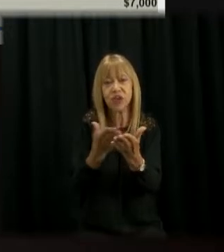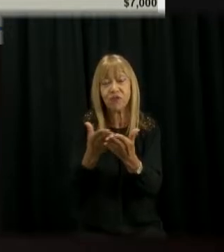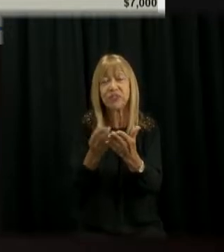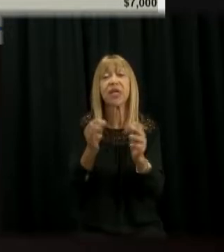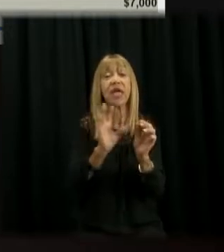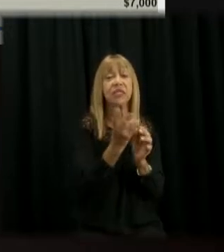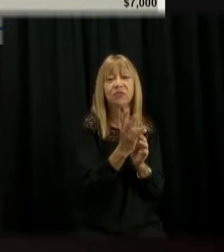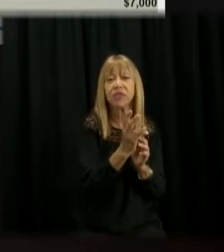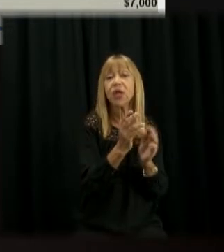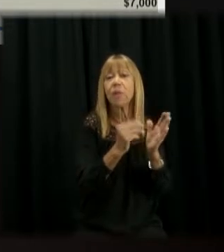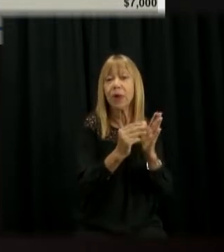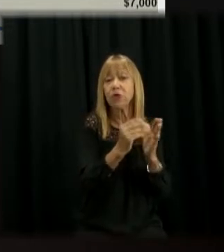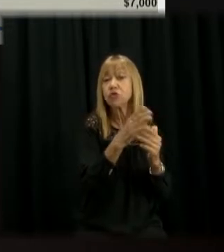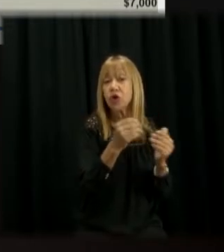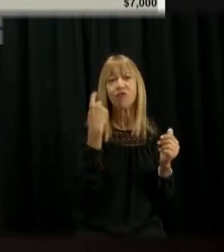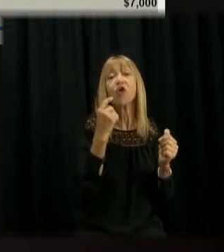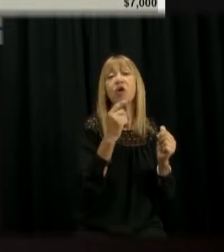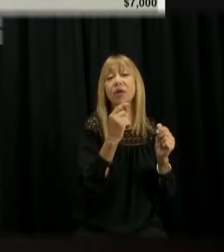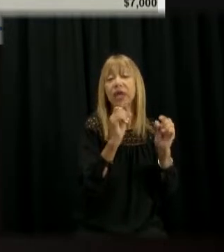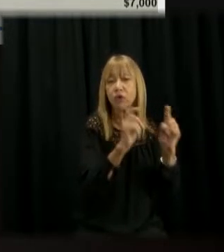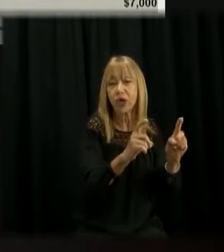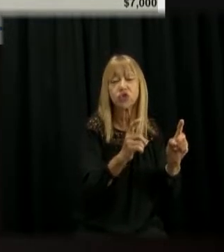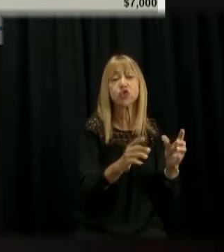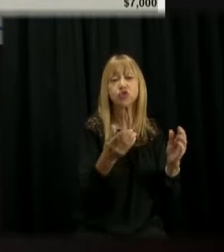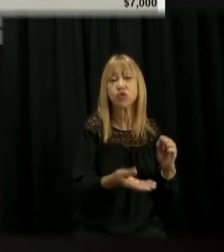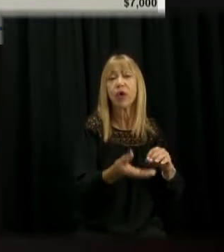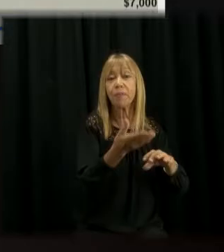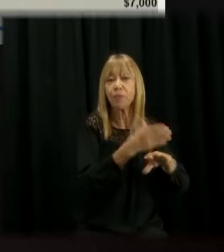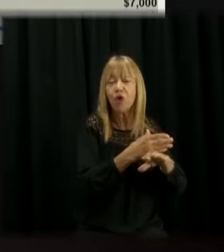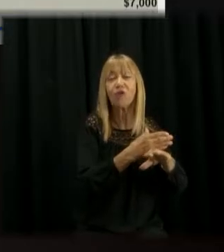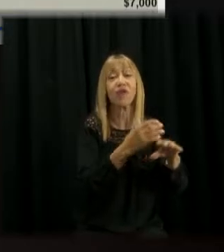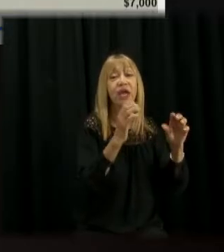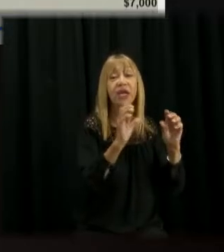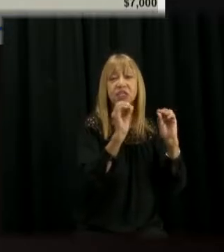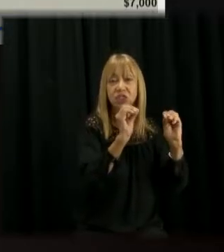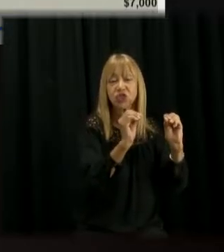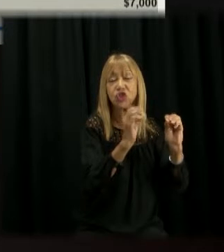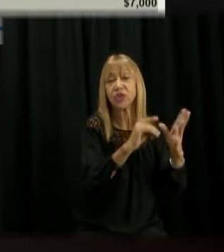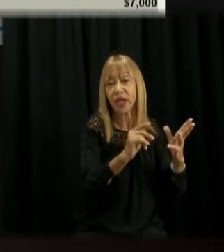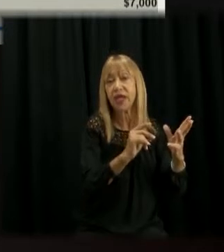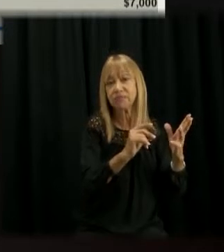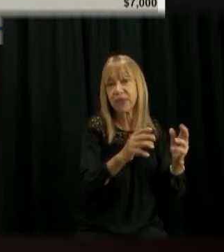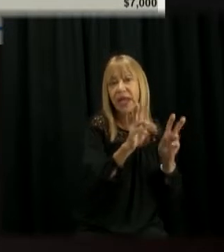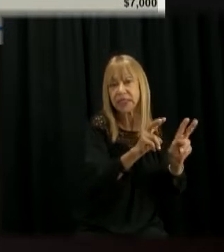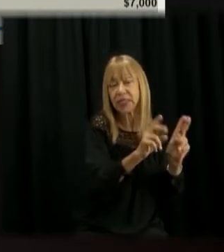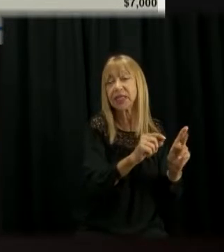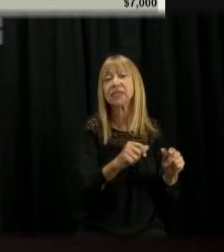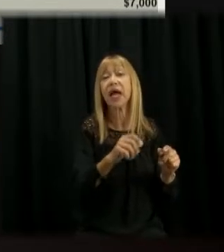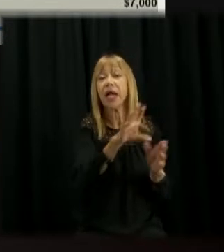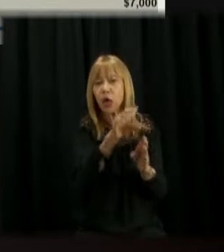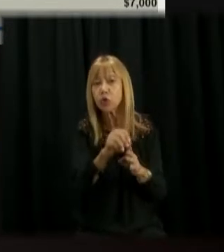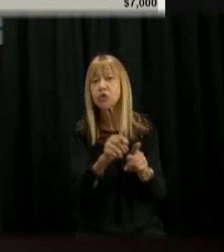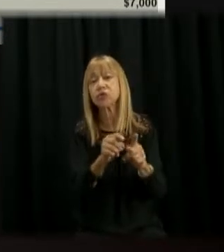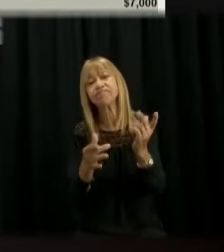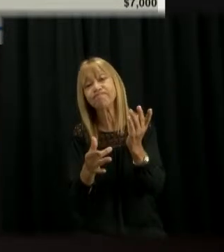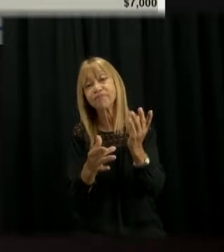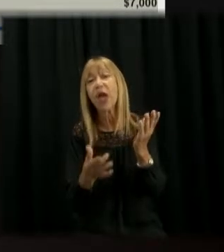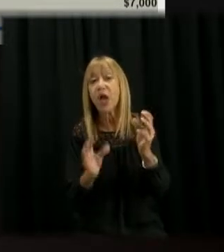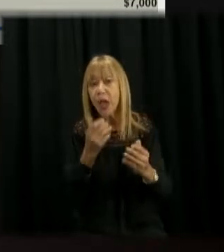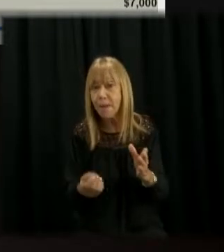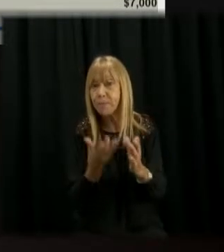compartidos, 17 millones para el Departamento de Educación para mejorar la asistencia de estudiantes y y también la innovación de